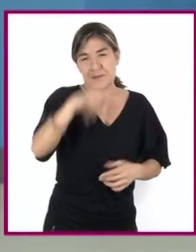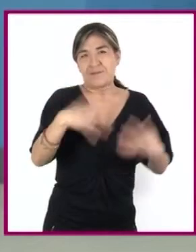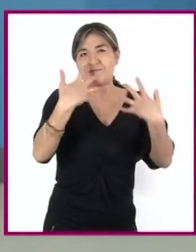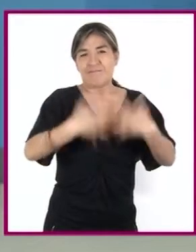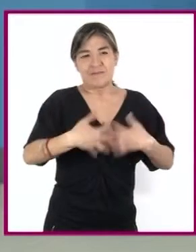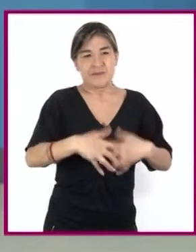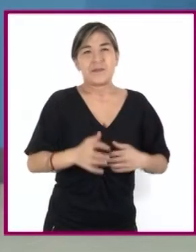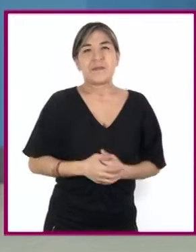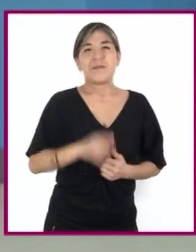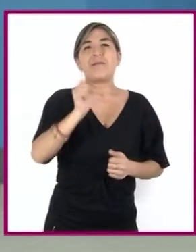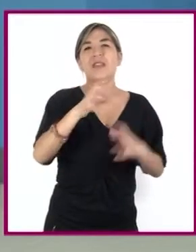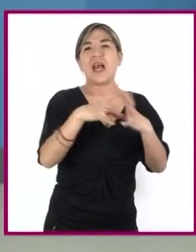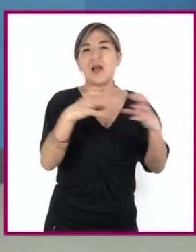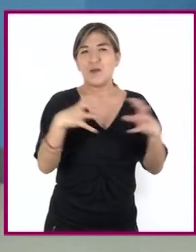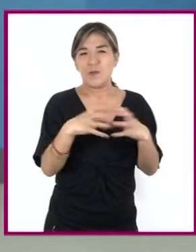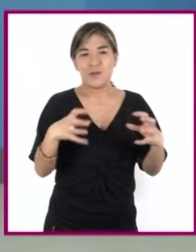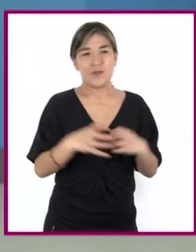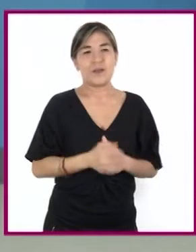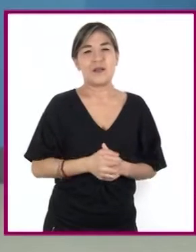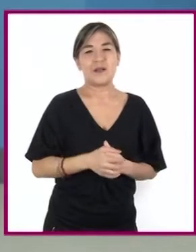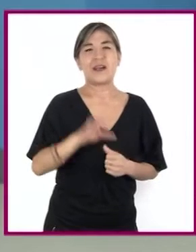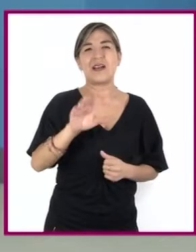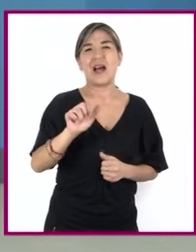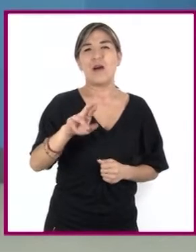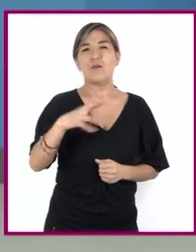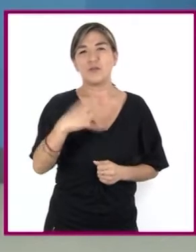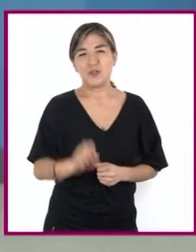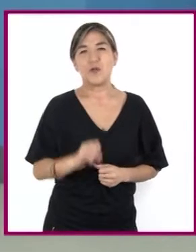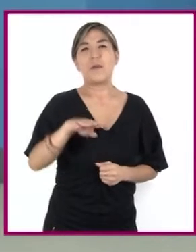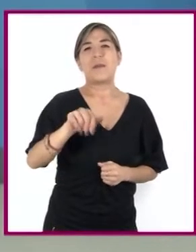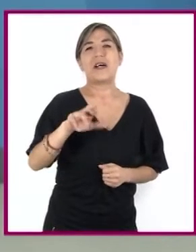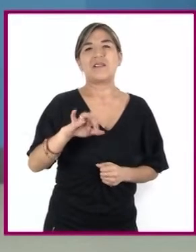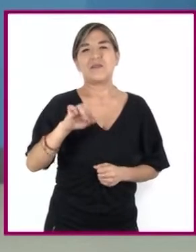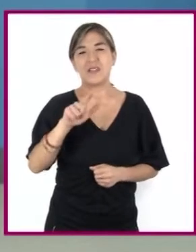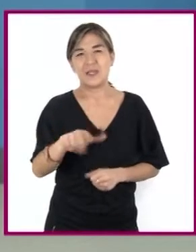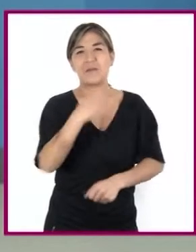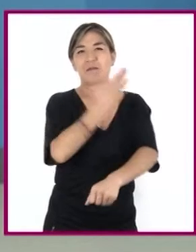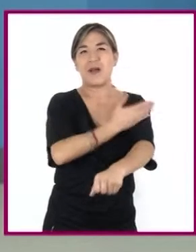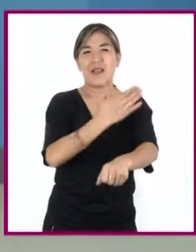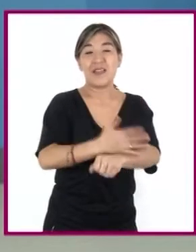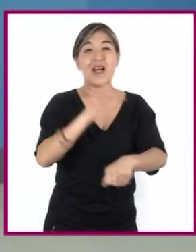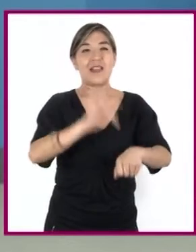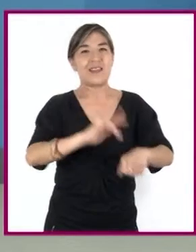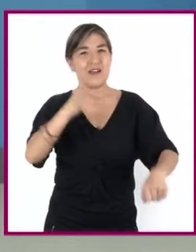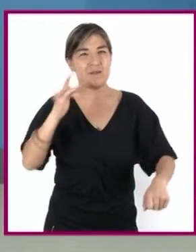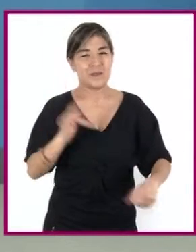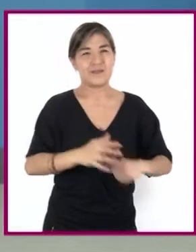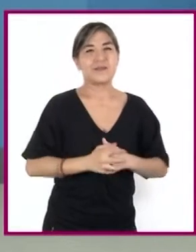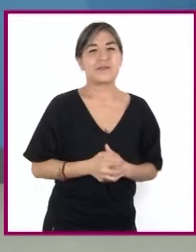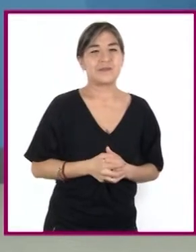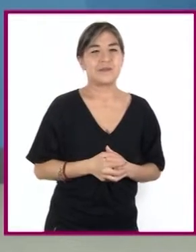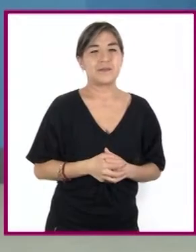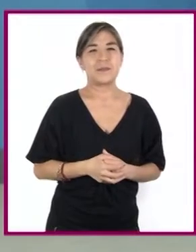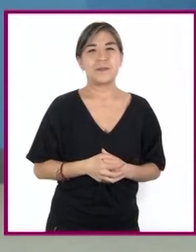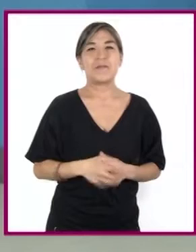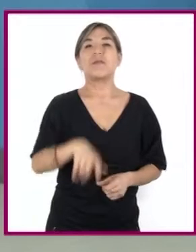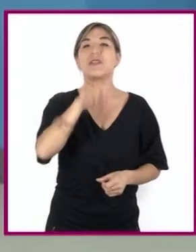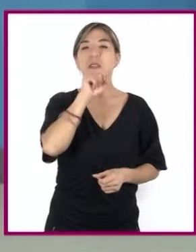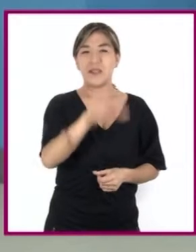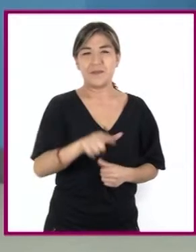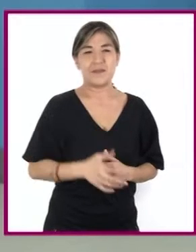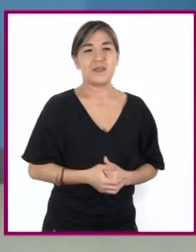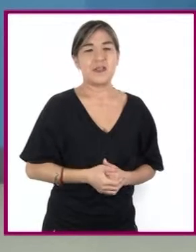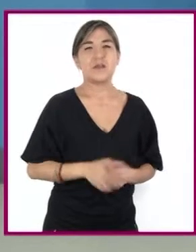industria, como algodón, caucho, marfil, madera, diamantes y colorantes. Además